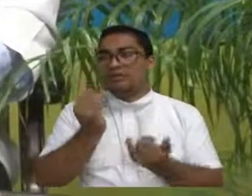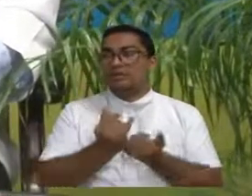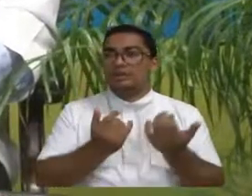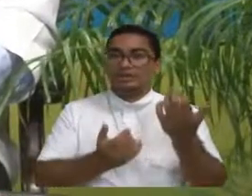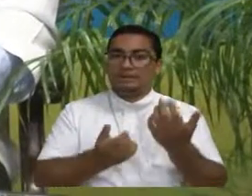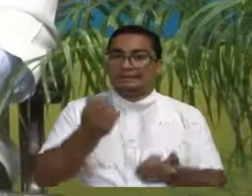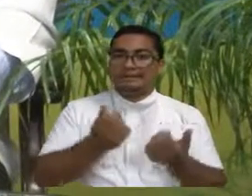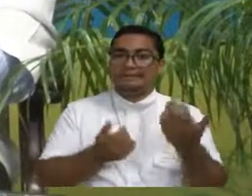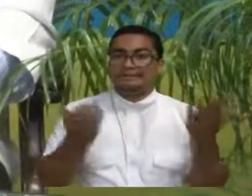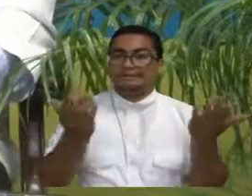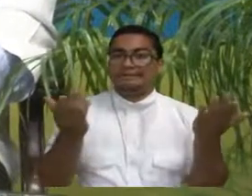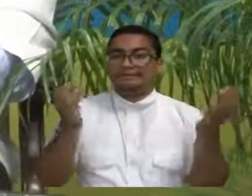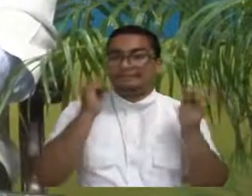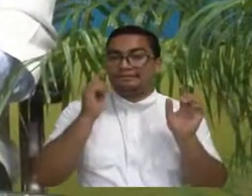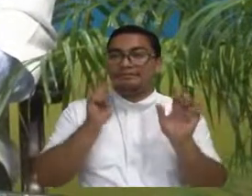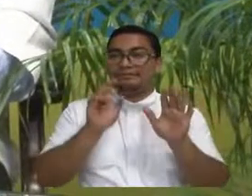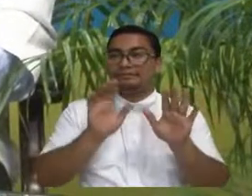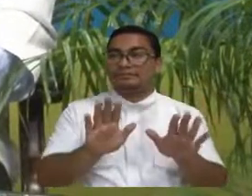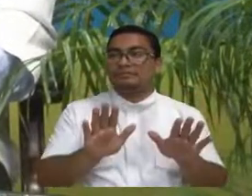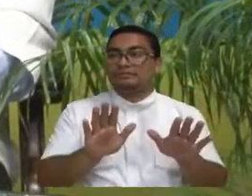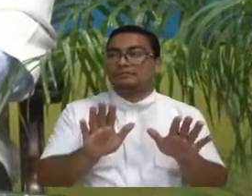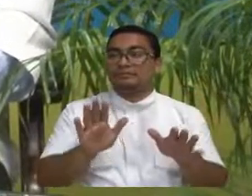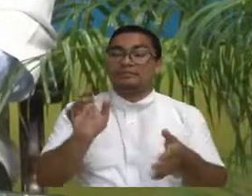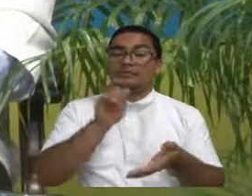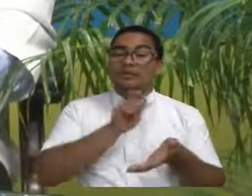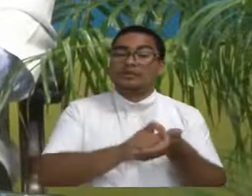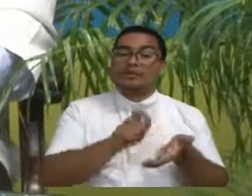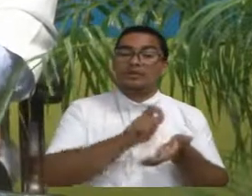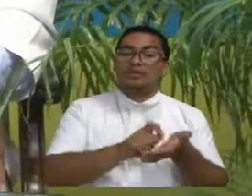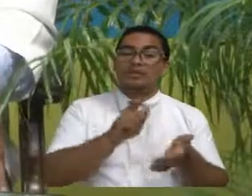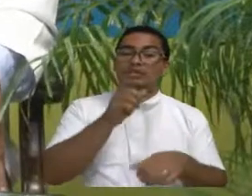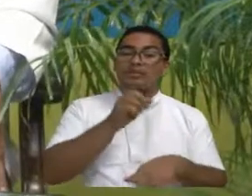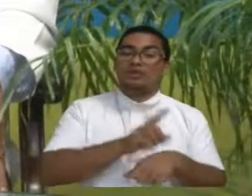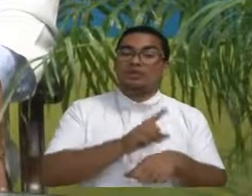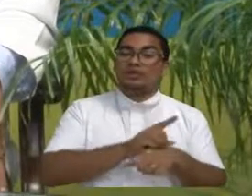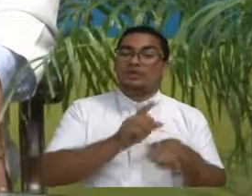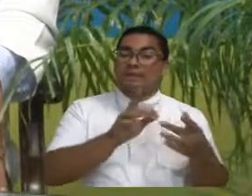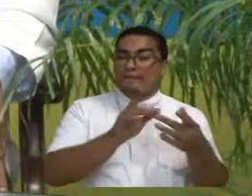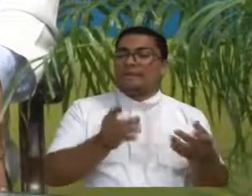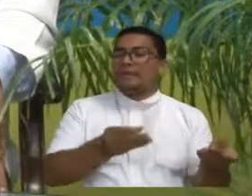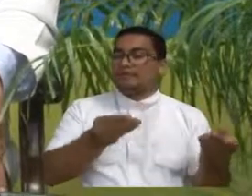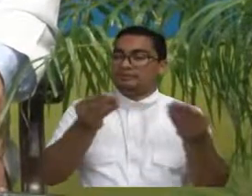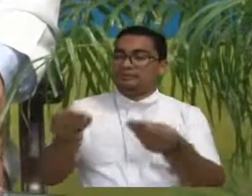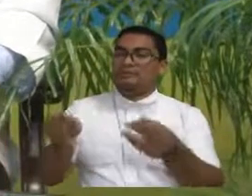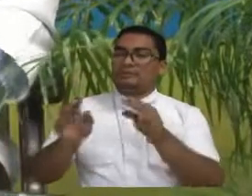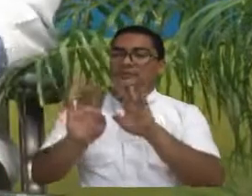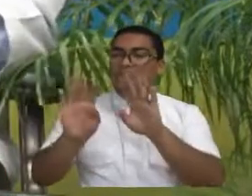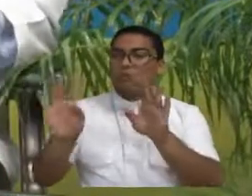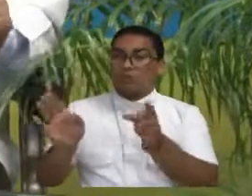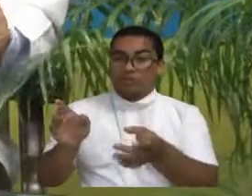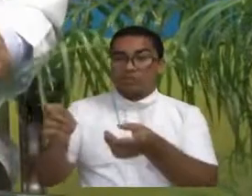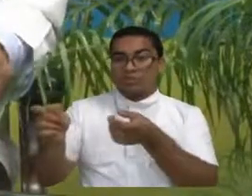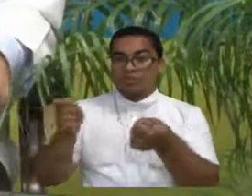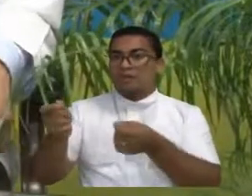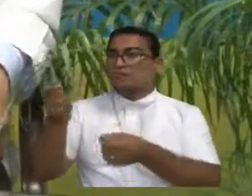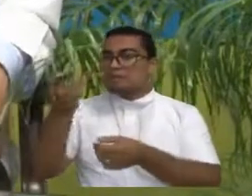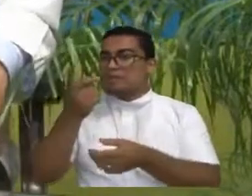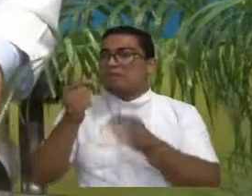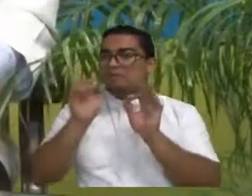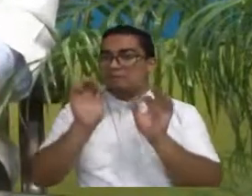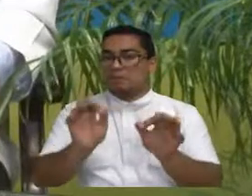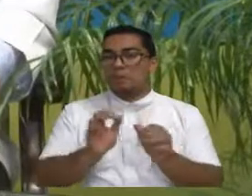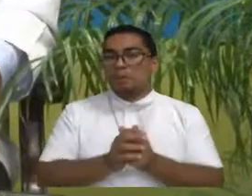ser prescritos por el especialista y tienen que estar controlados, ¿verdad? Para evitar problemas también con el bebé.